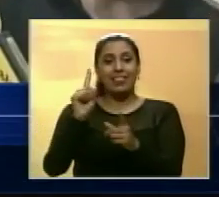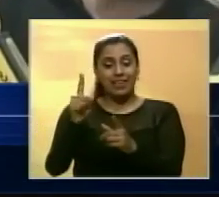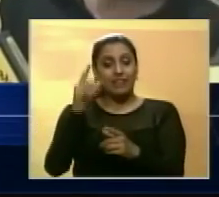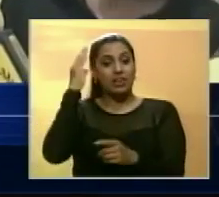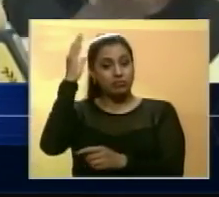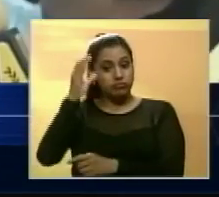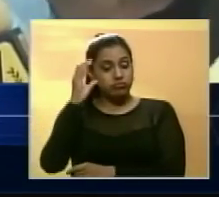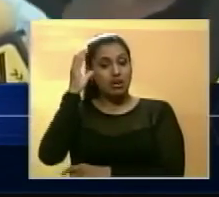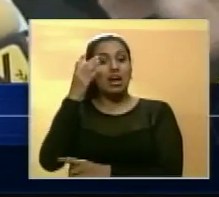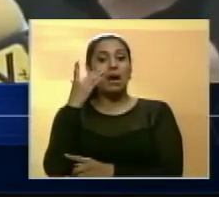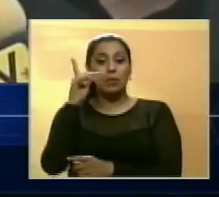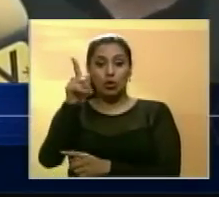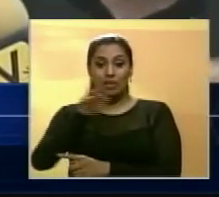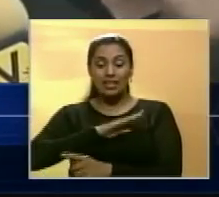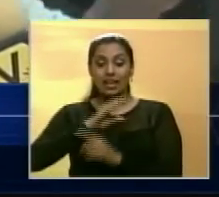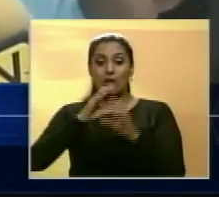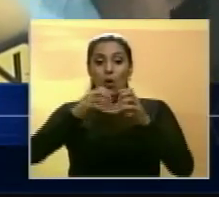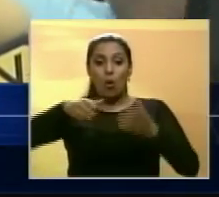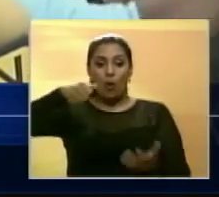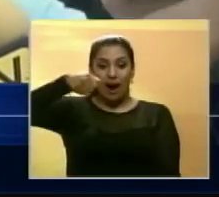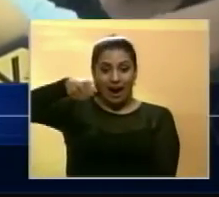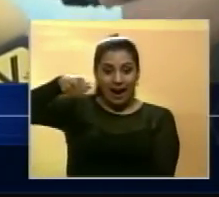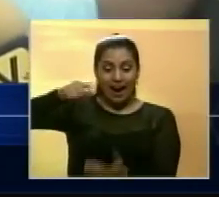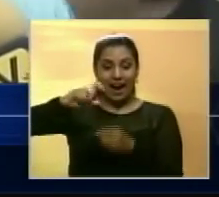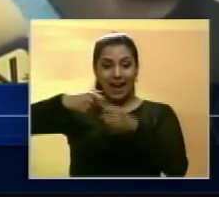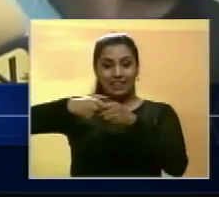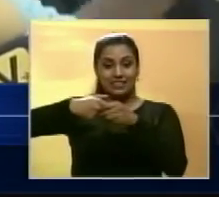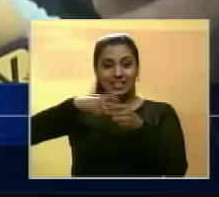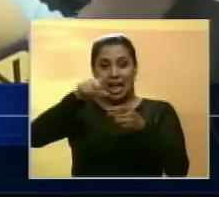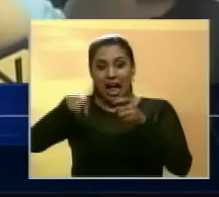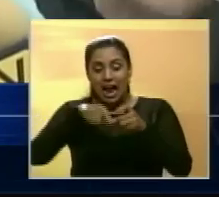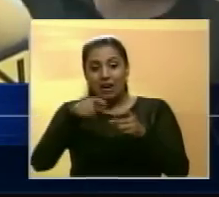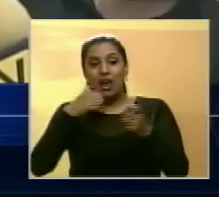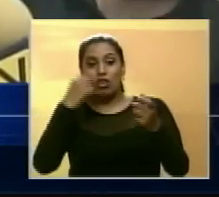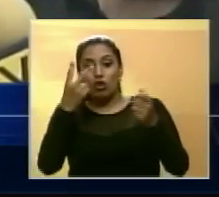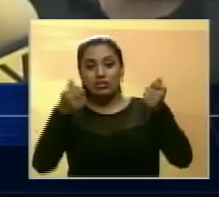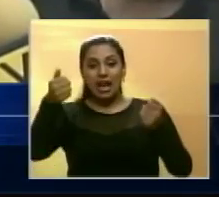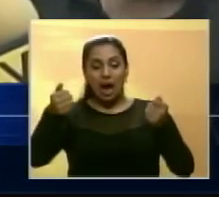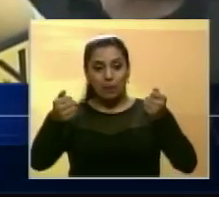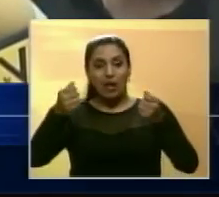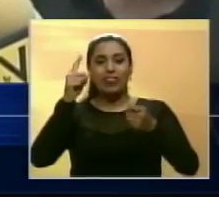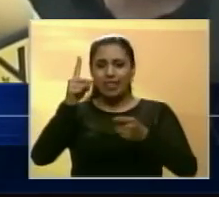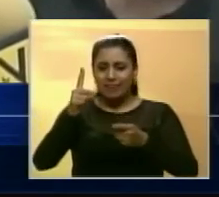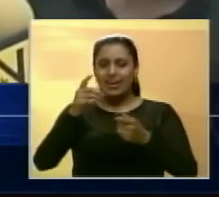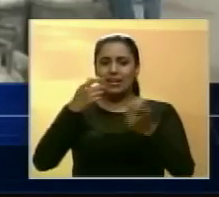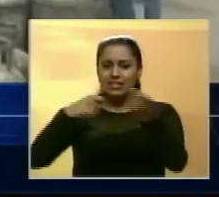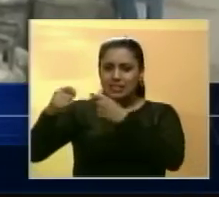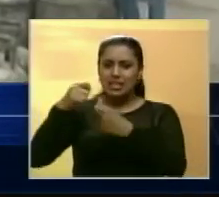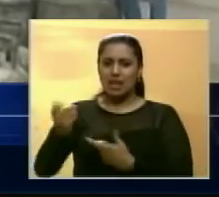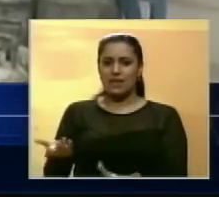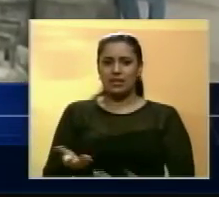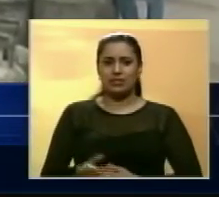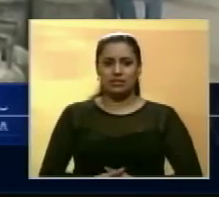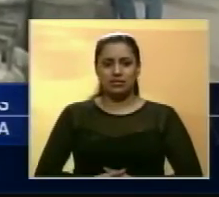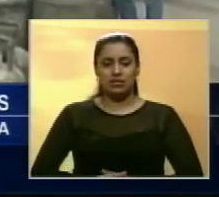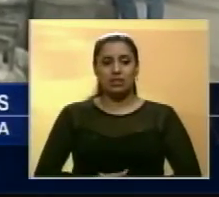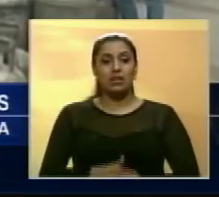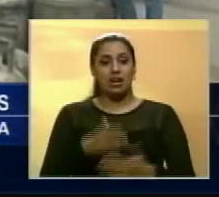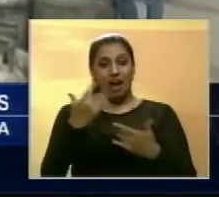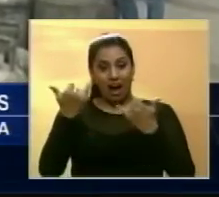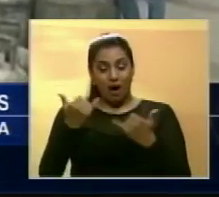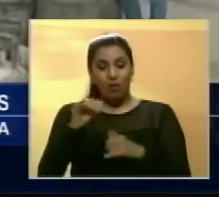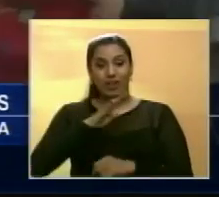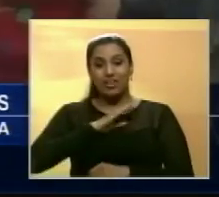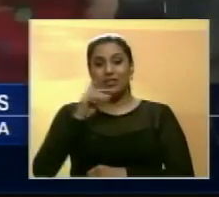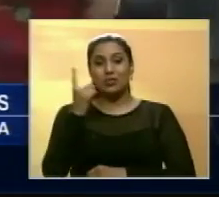ser conscientes. Si tienen una bombón, un cilindro de gas, una gandola, dos gandolas, deberían de despacharnos. Finalmente señalaron que en la